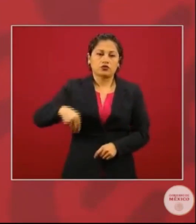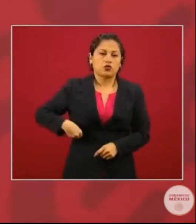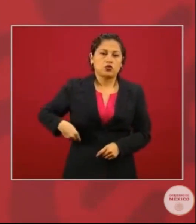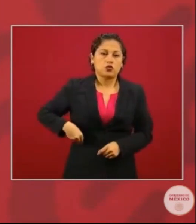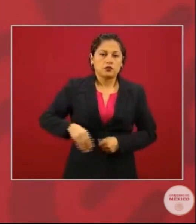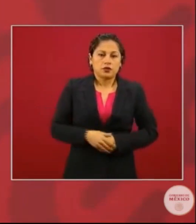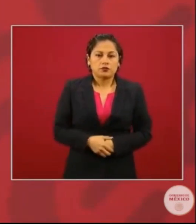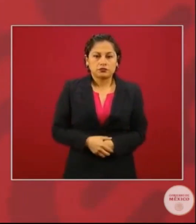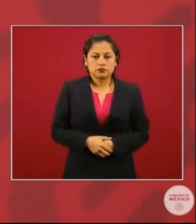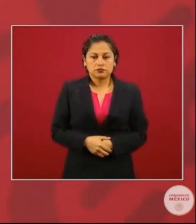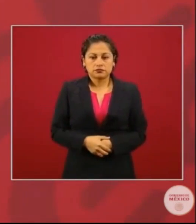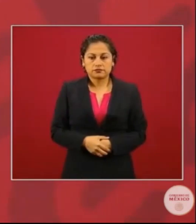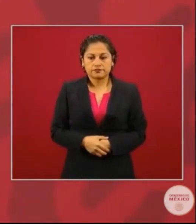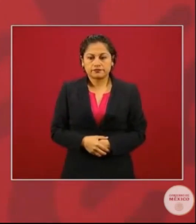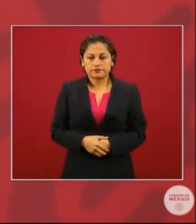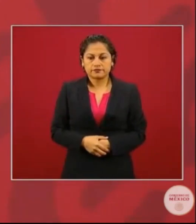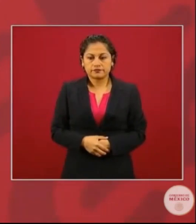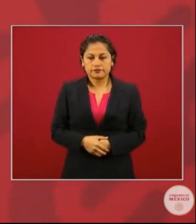Unidos.